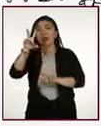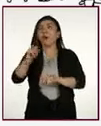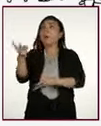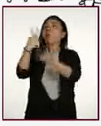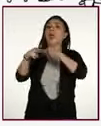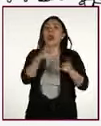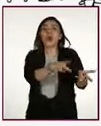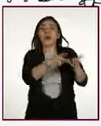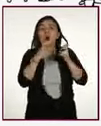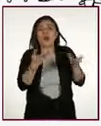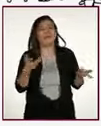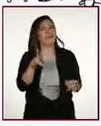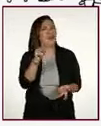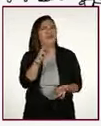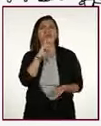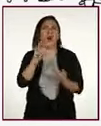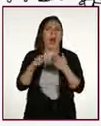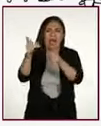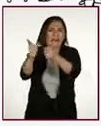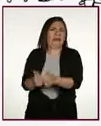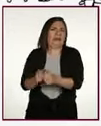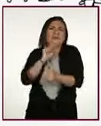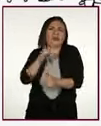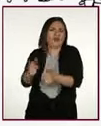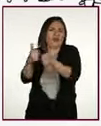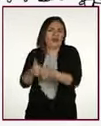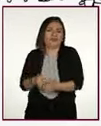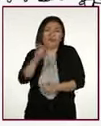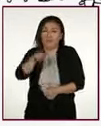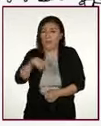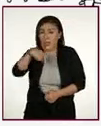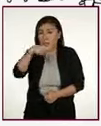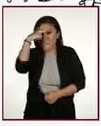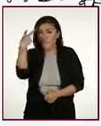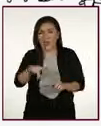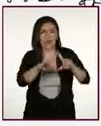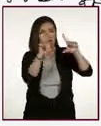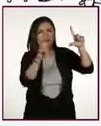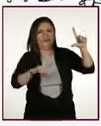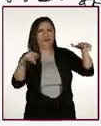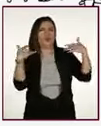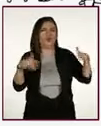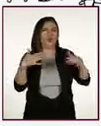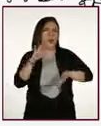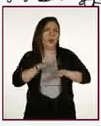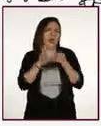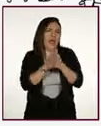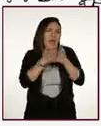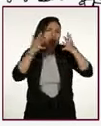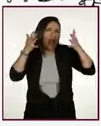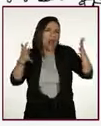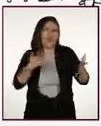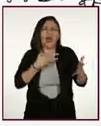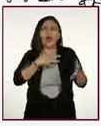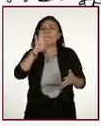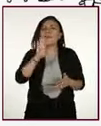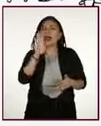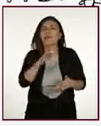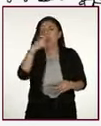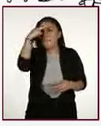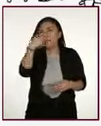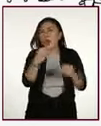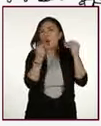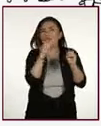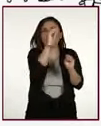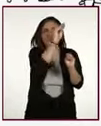Entonces, exactamente, entonces tenemos que ver que somos un México muy grande. A mí me gusta decir que somos un México que tiene muchos Méxicos, ¿no? Y que